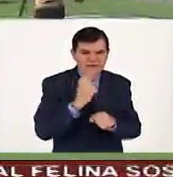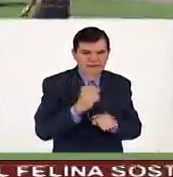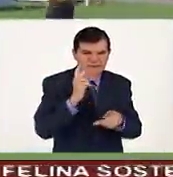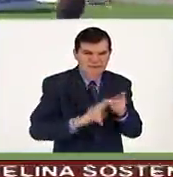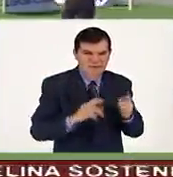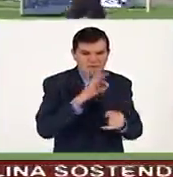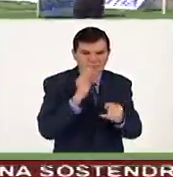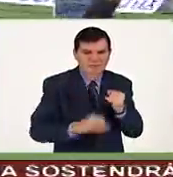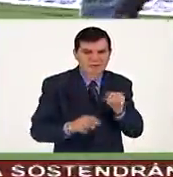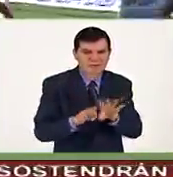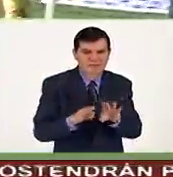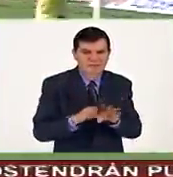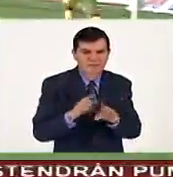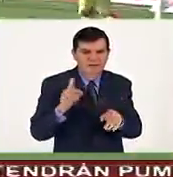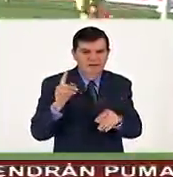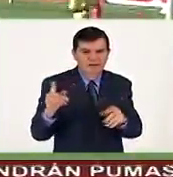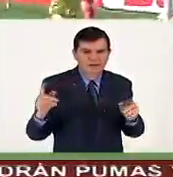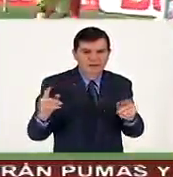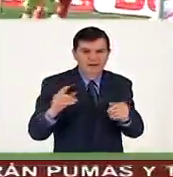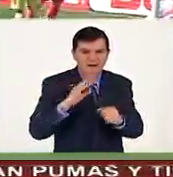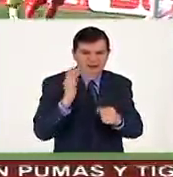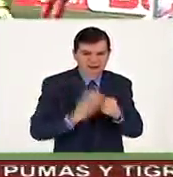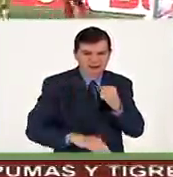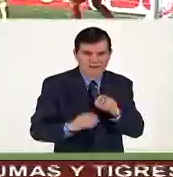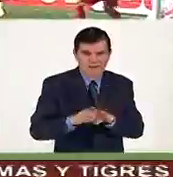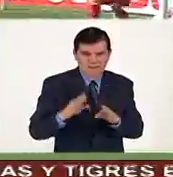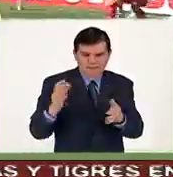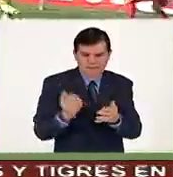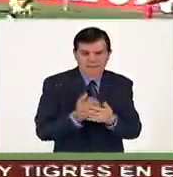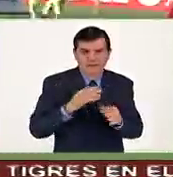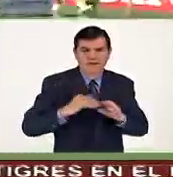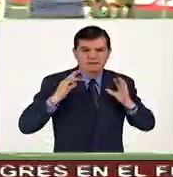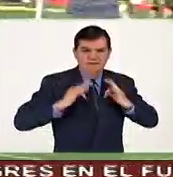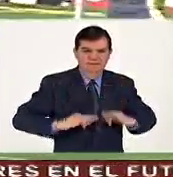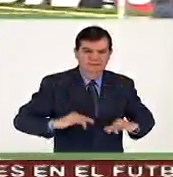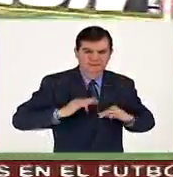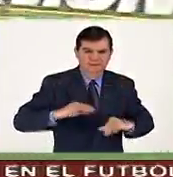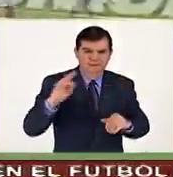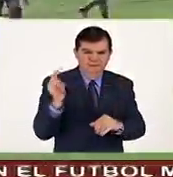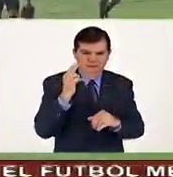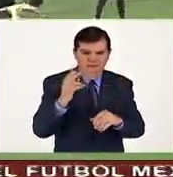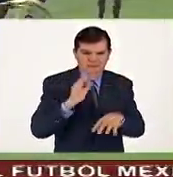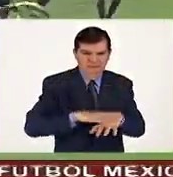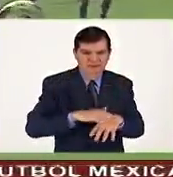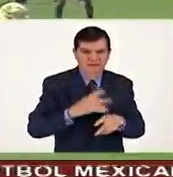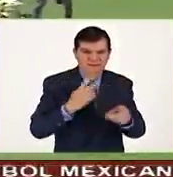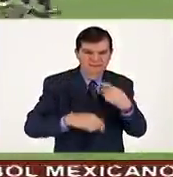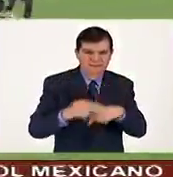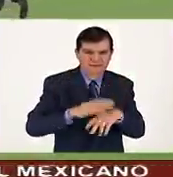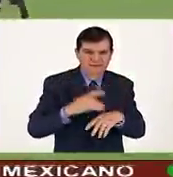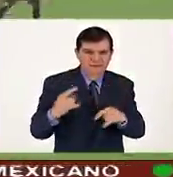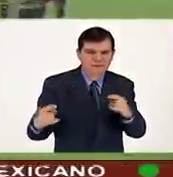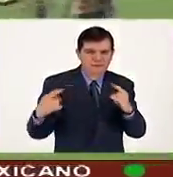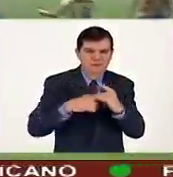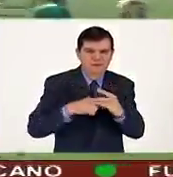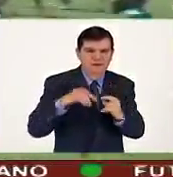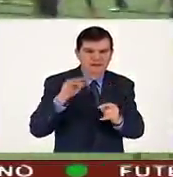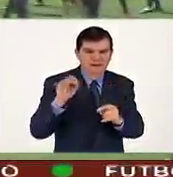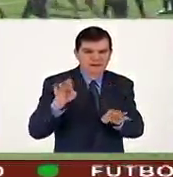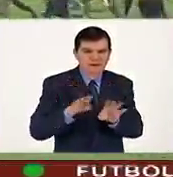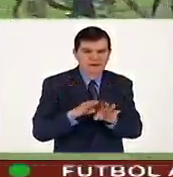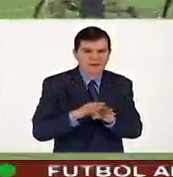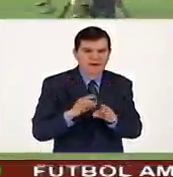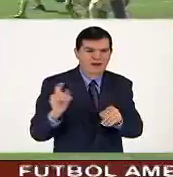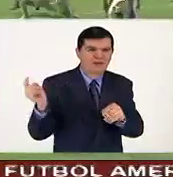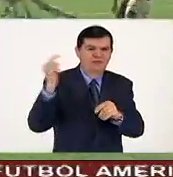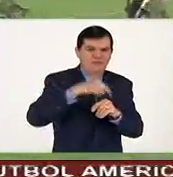al finalizar prácticamente ya el encuentro, daba un poco de respiro a los universitarios, pero todavía iba a venir una anotación del Rifle Andrade desde afuera del